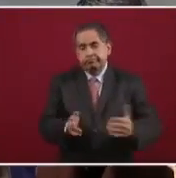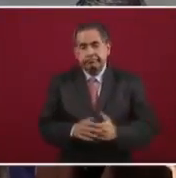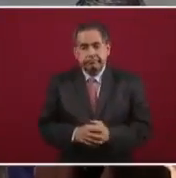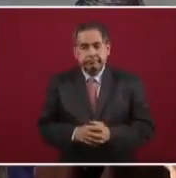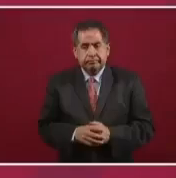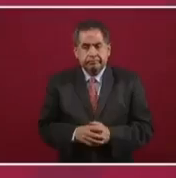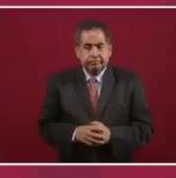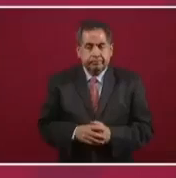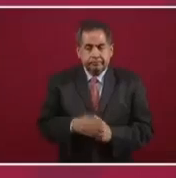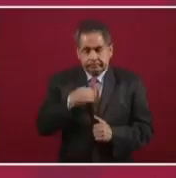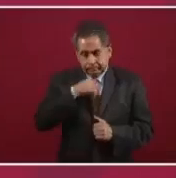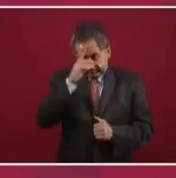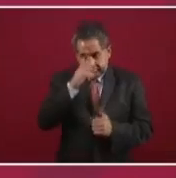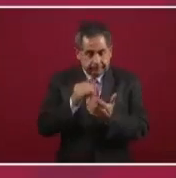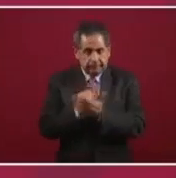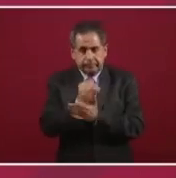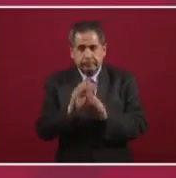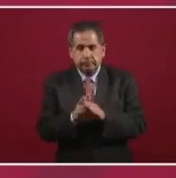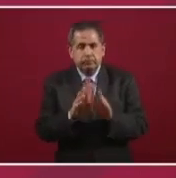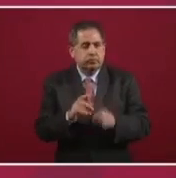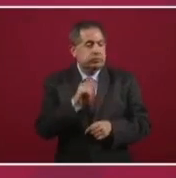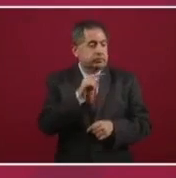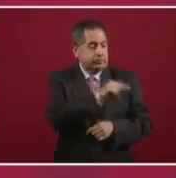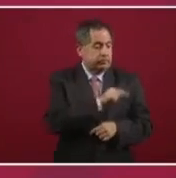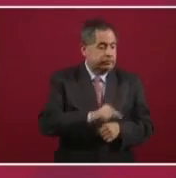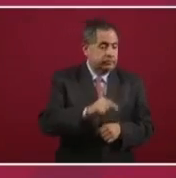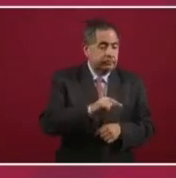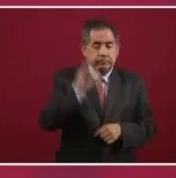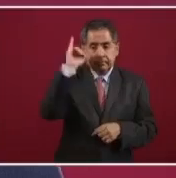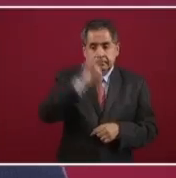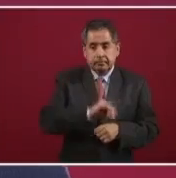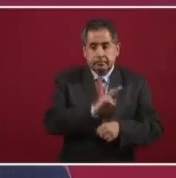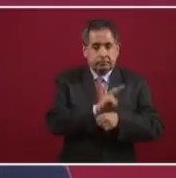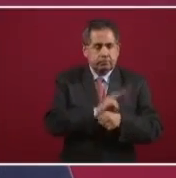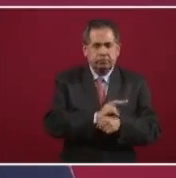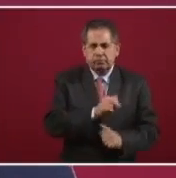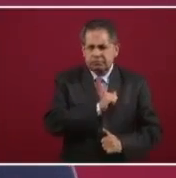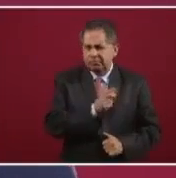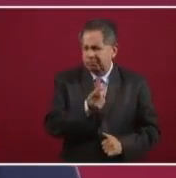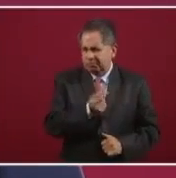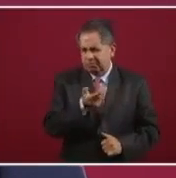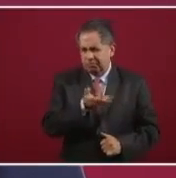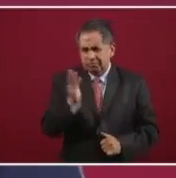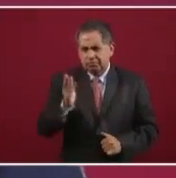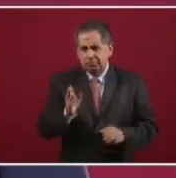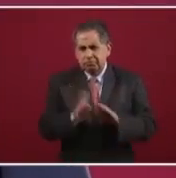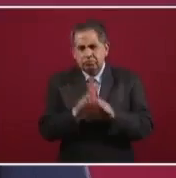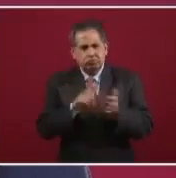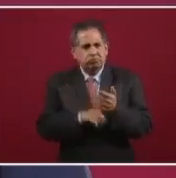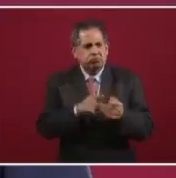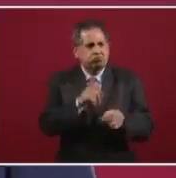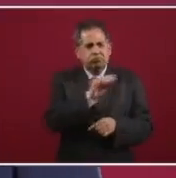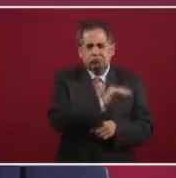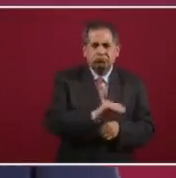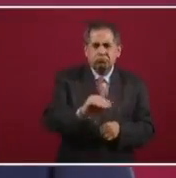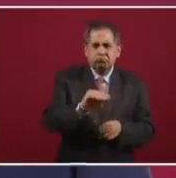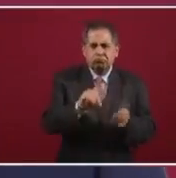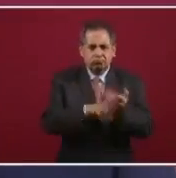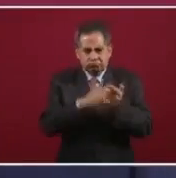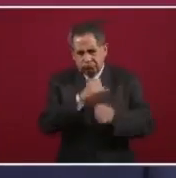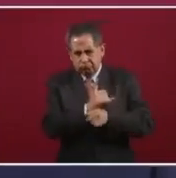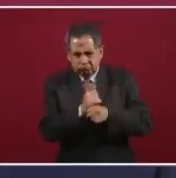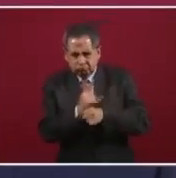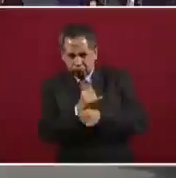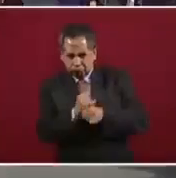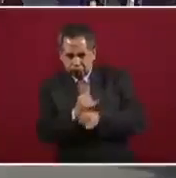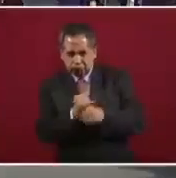se tomó la decisión de despedir al jefe de custodios o someterlo a